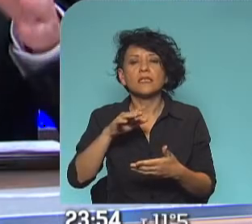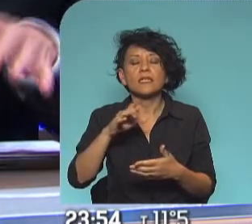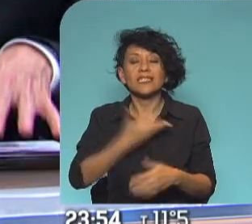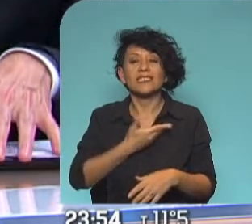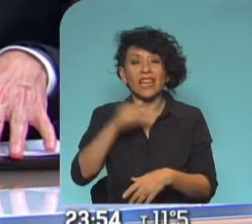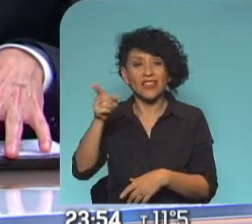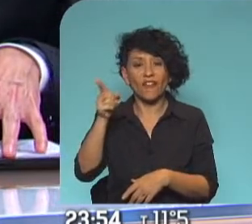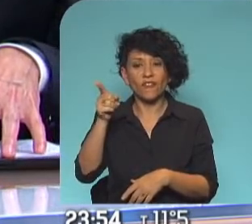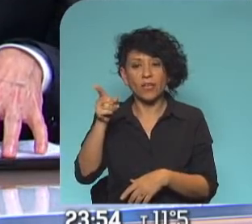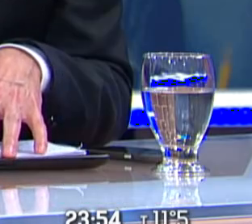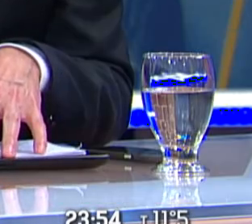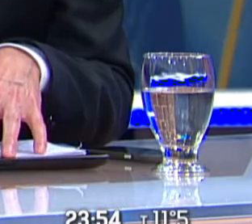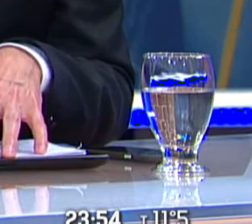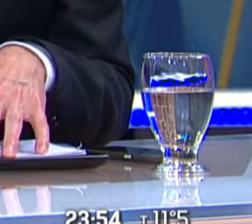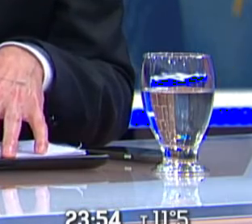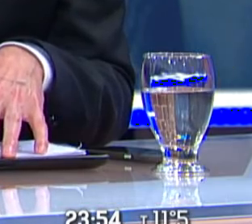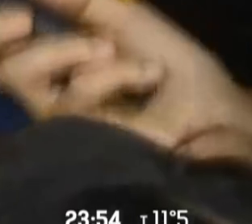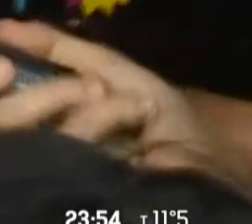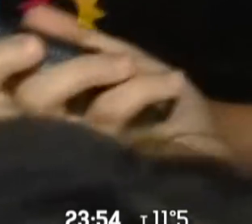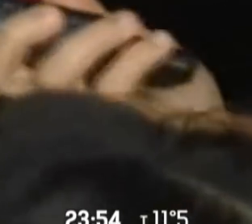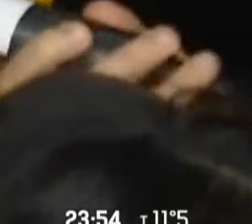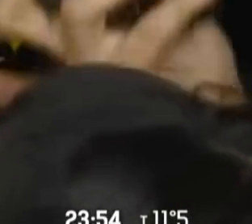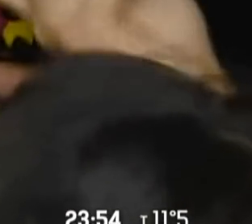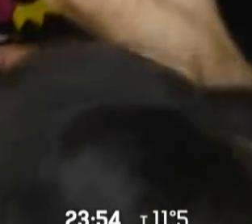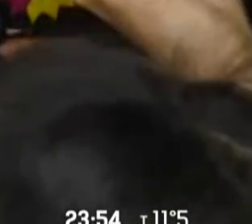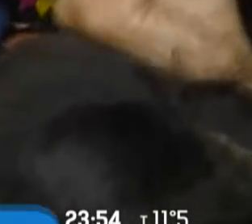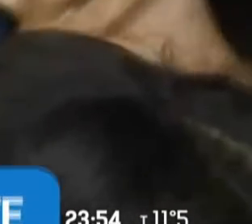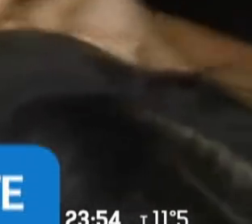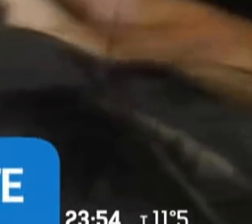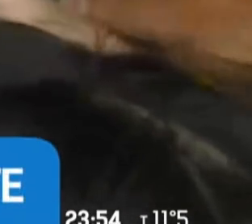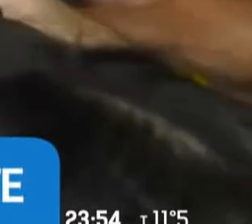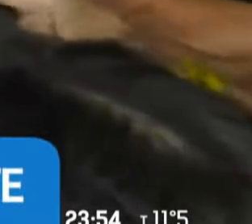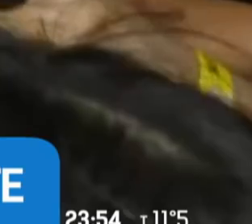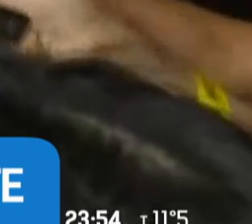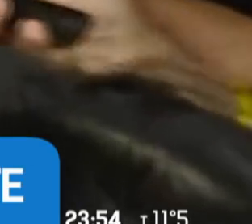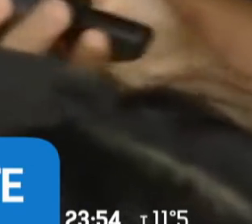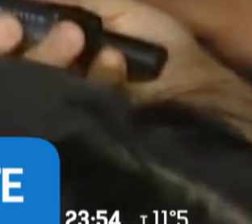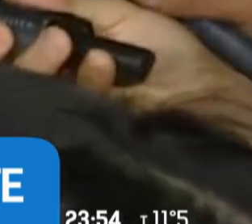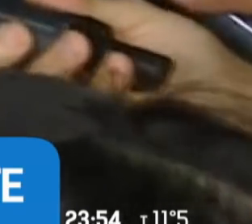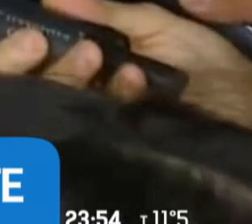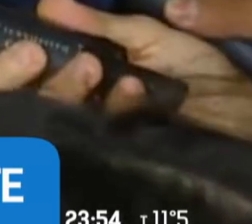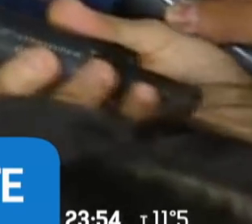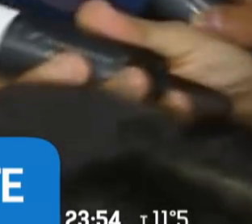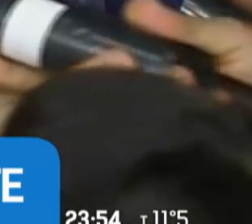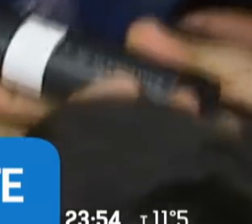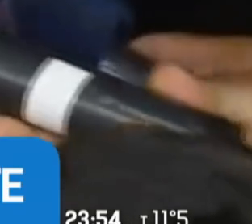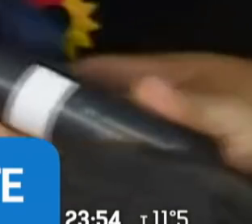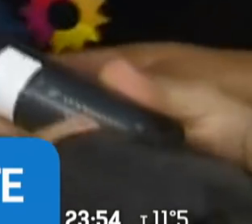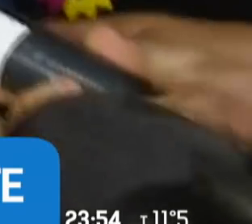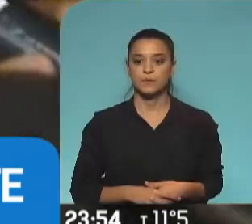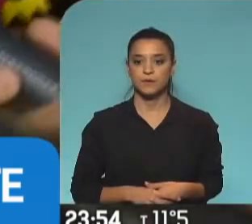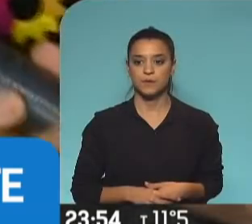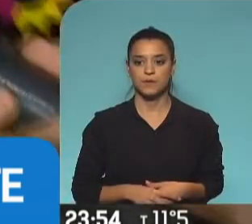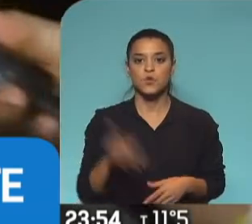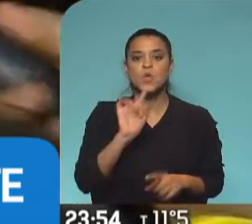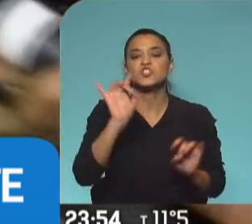Fe dentro de la Universidad Nacional del Litoral. Alberto y Cristina se han convertido en una esperanza, no es solamente una opción